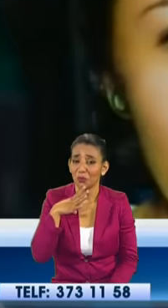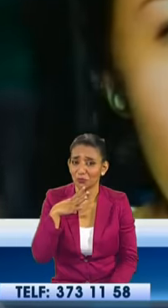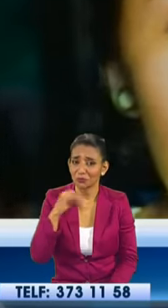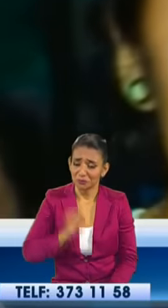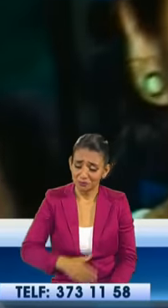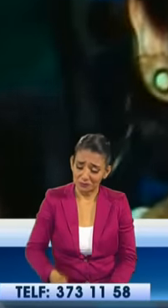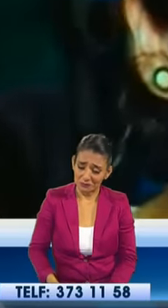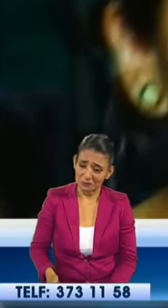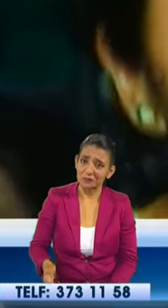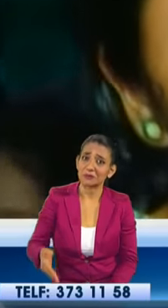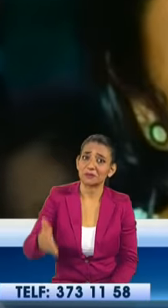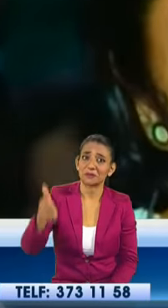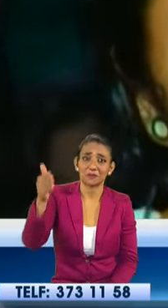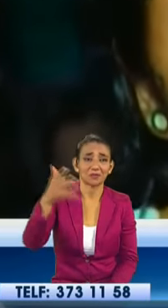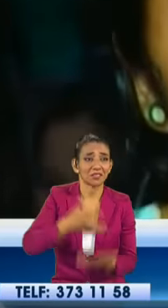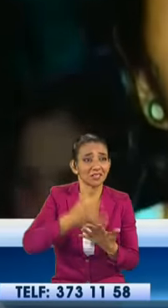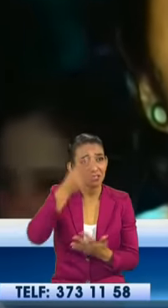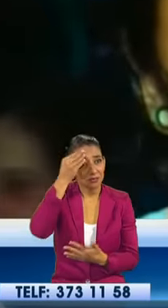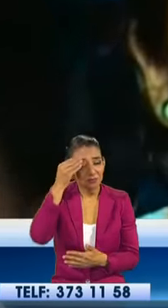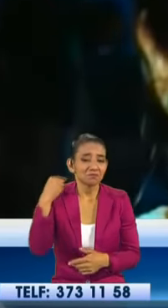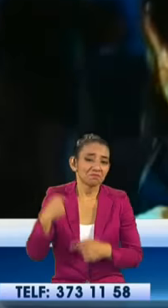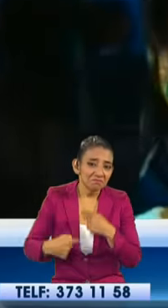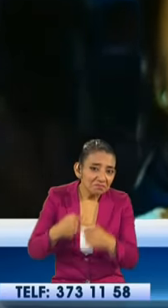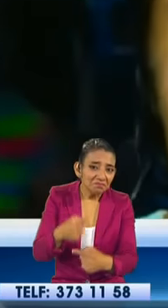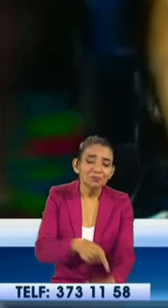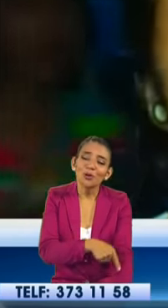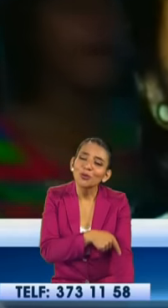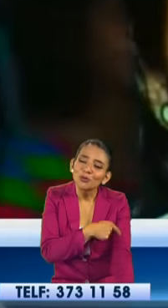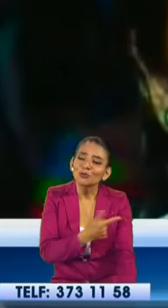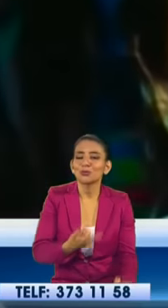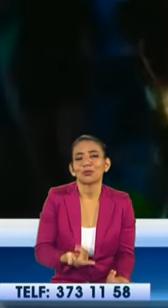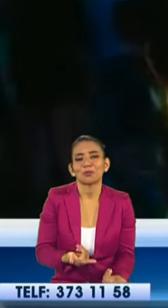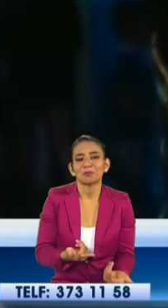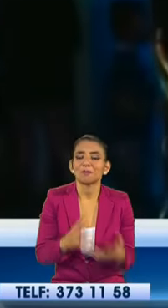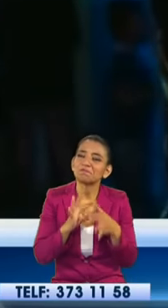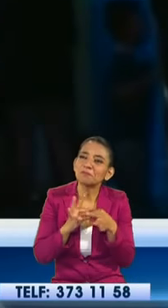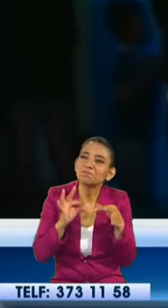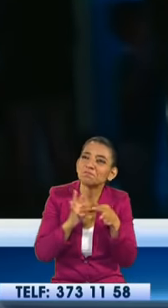saber todas sus tradiciones, sus costumbres, sus versos